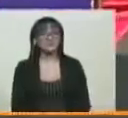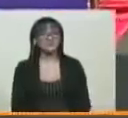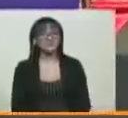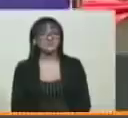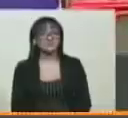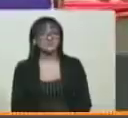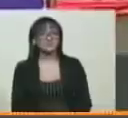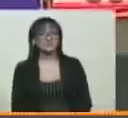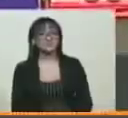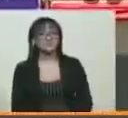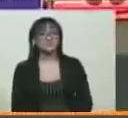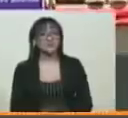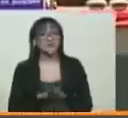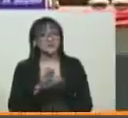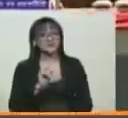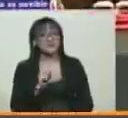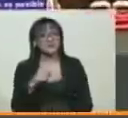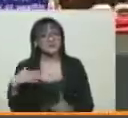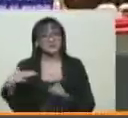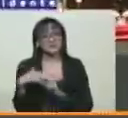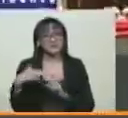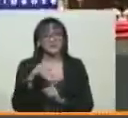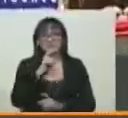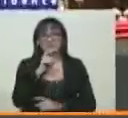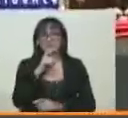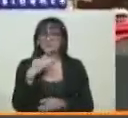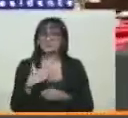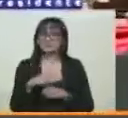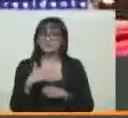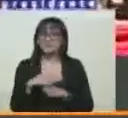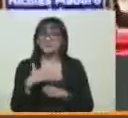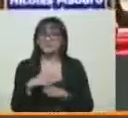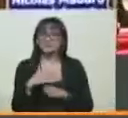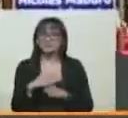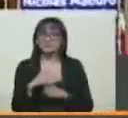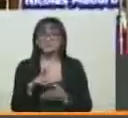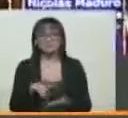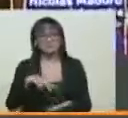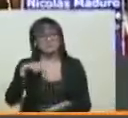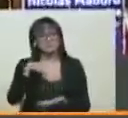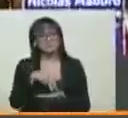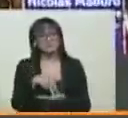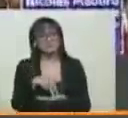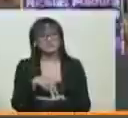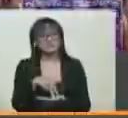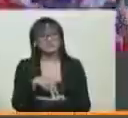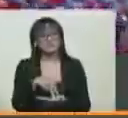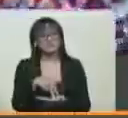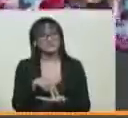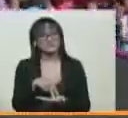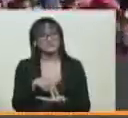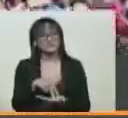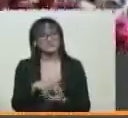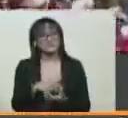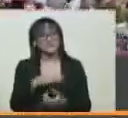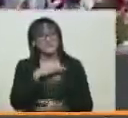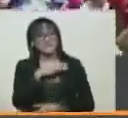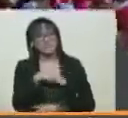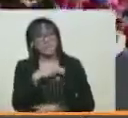En medio de las más duras dificultades, plantarse de pie con mucha